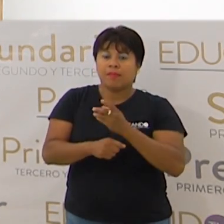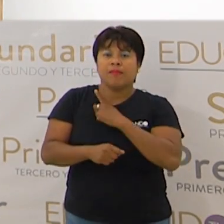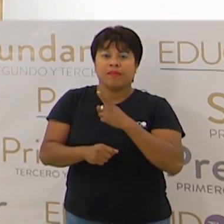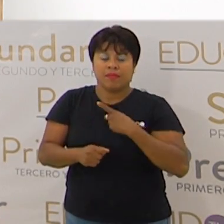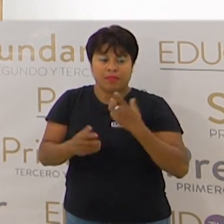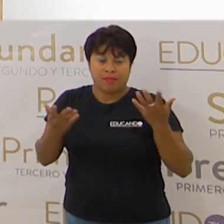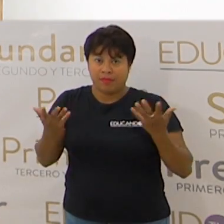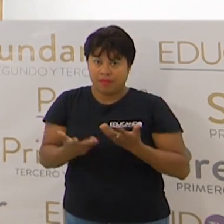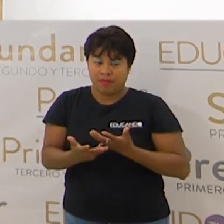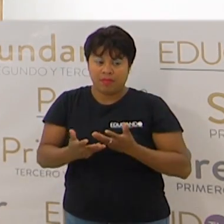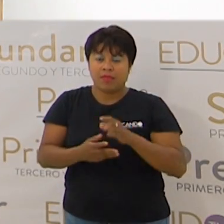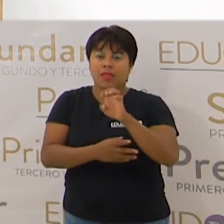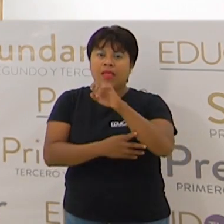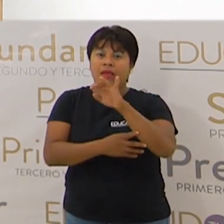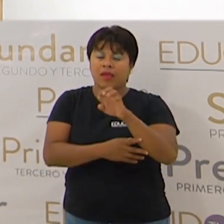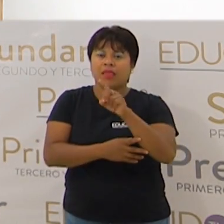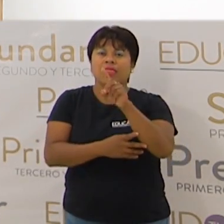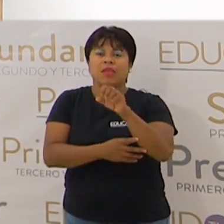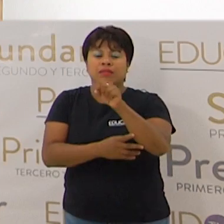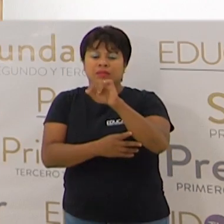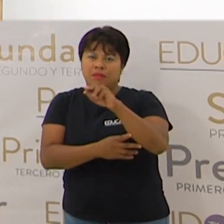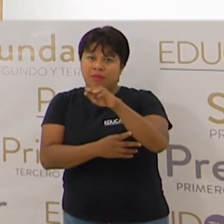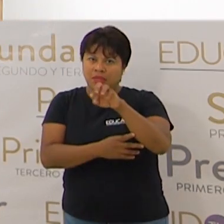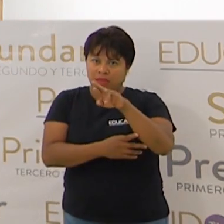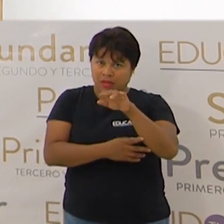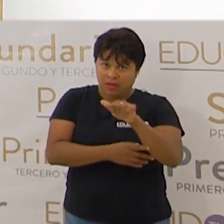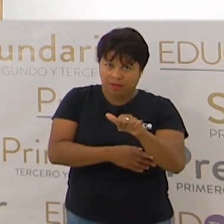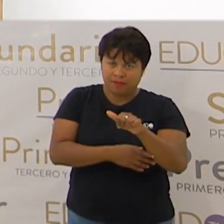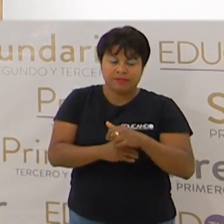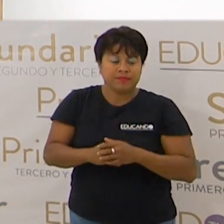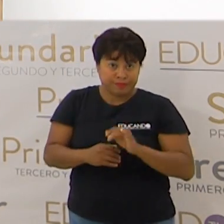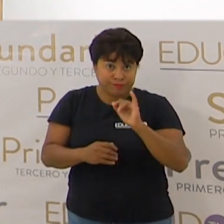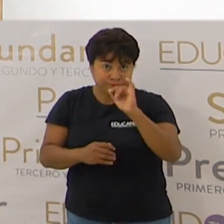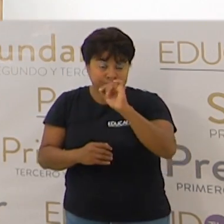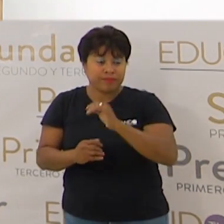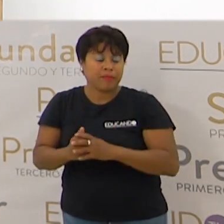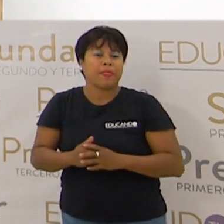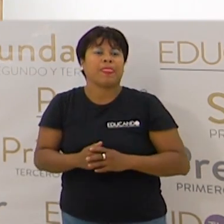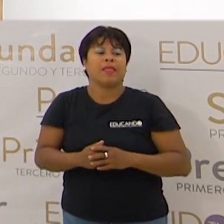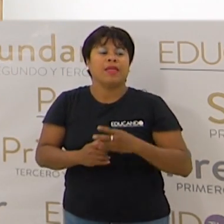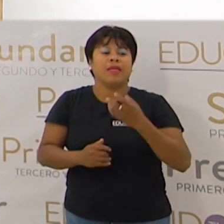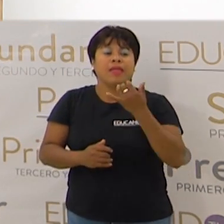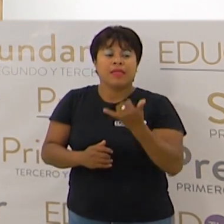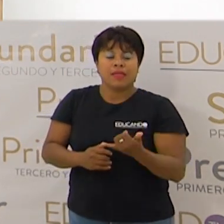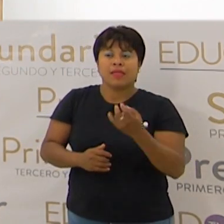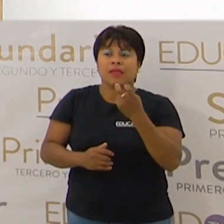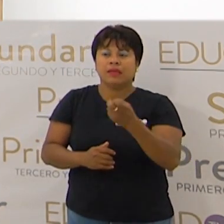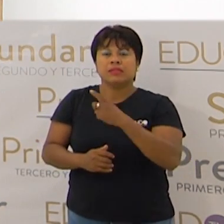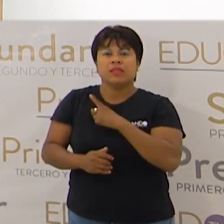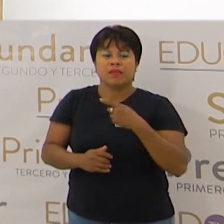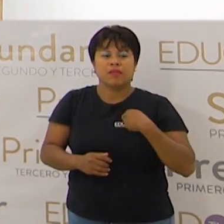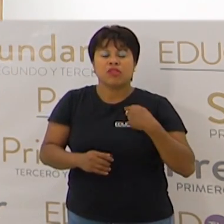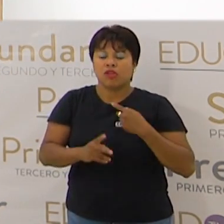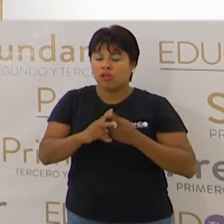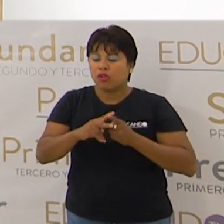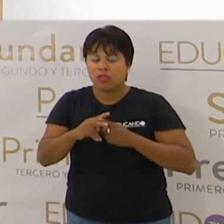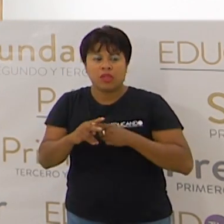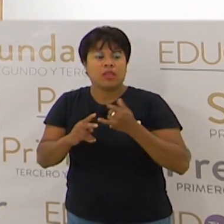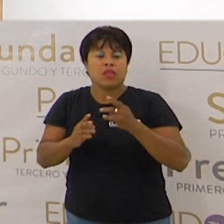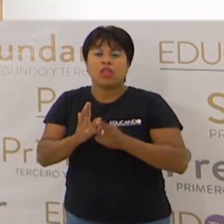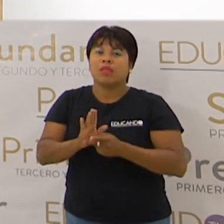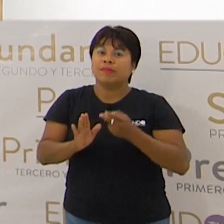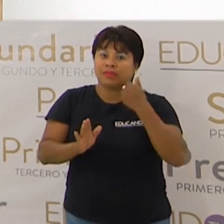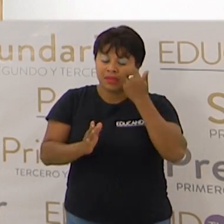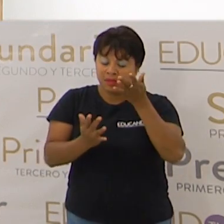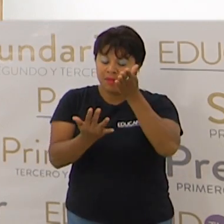estaría trazando un eje de simetría, ¿sí? Y de aquí tendría yo que contar y otra vez